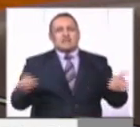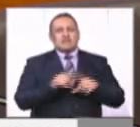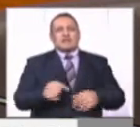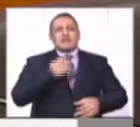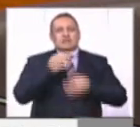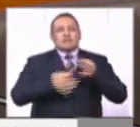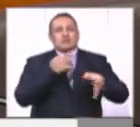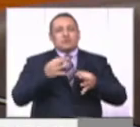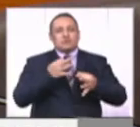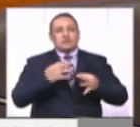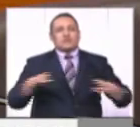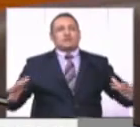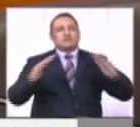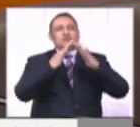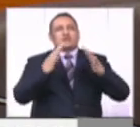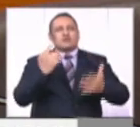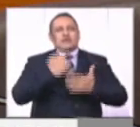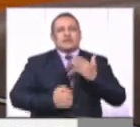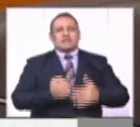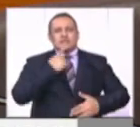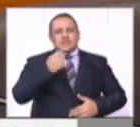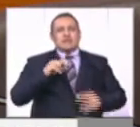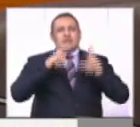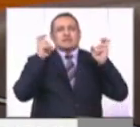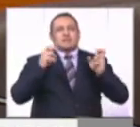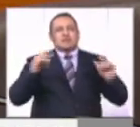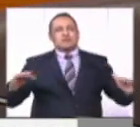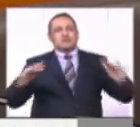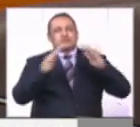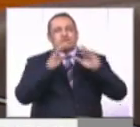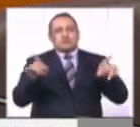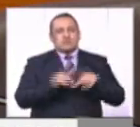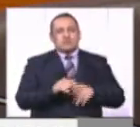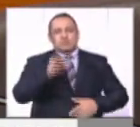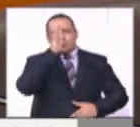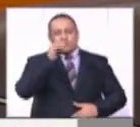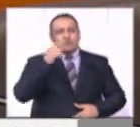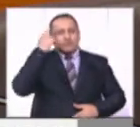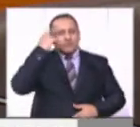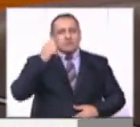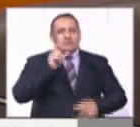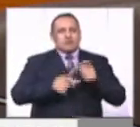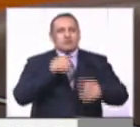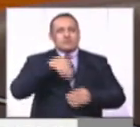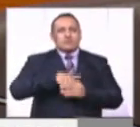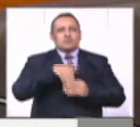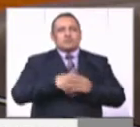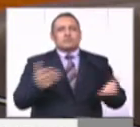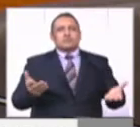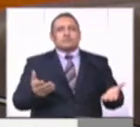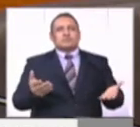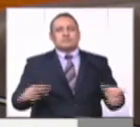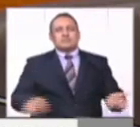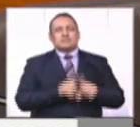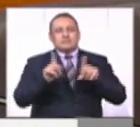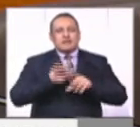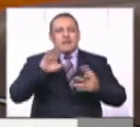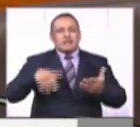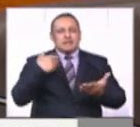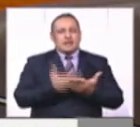dice que es un cerdo dice que es la caricatura de un cerdo insultando la inteligencia del elector y así